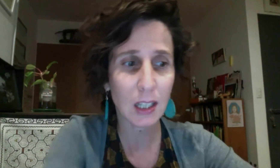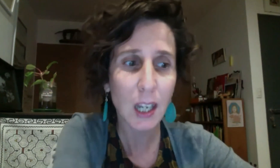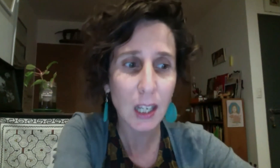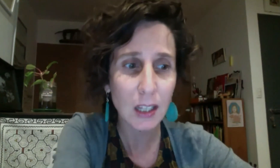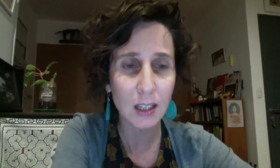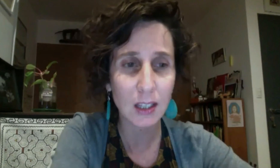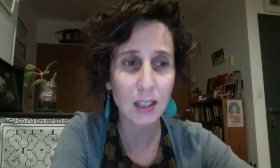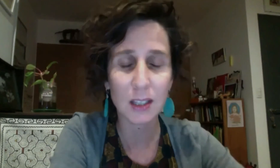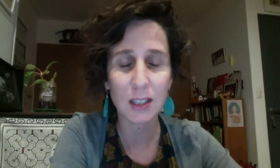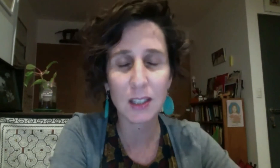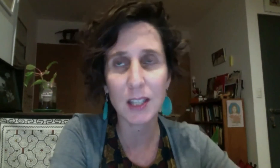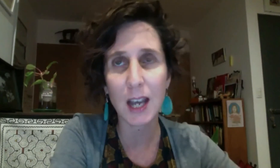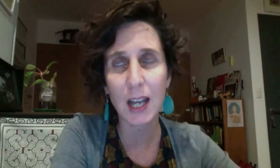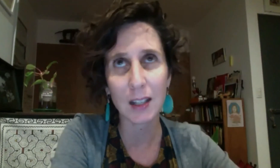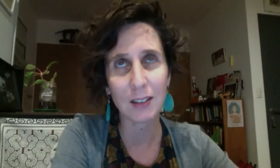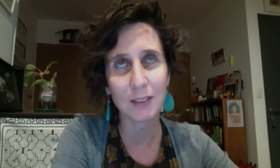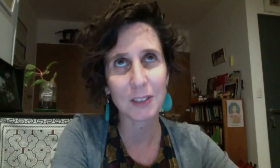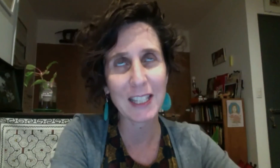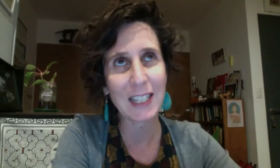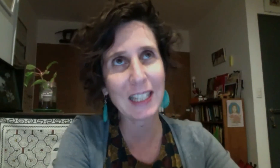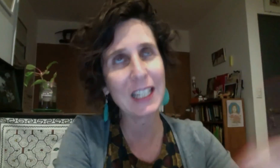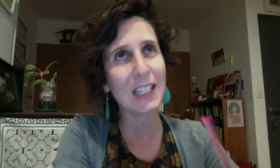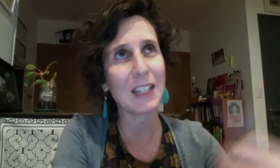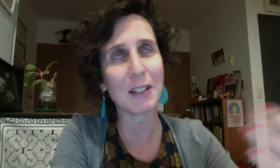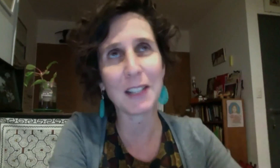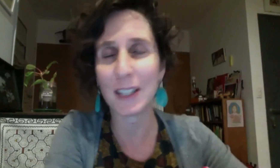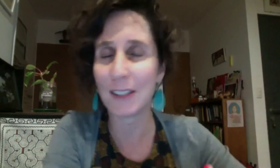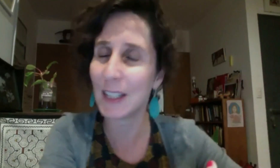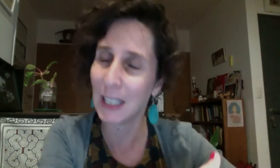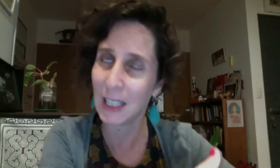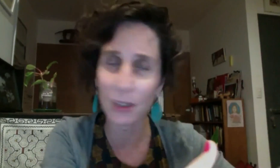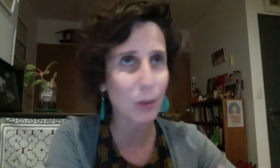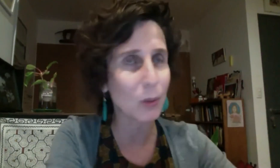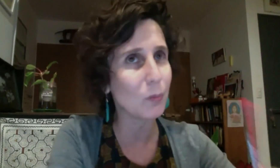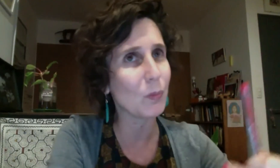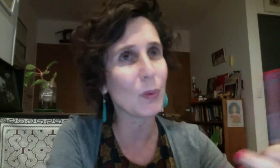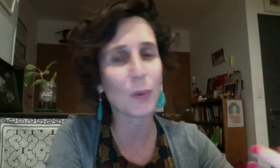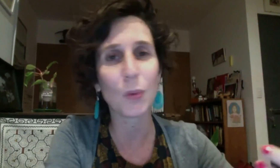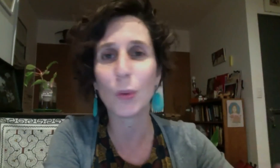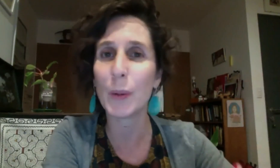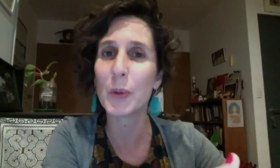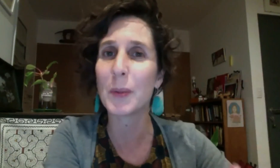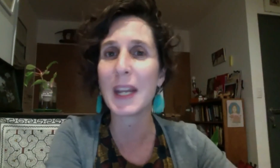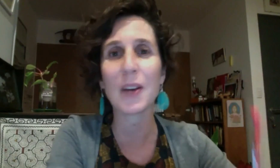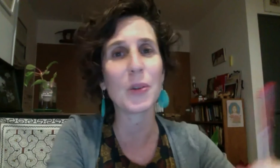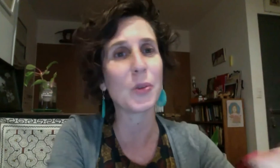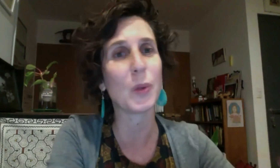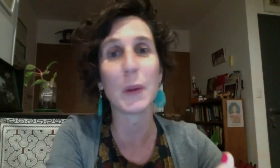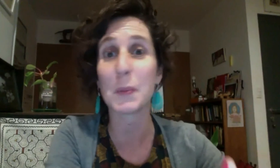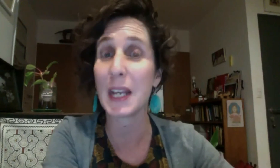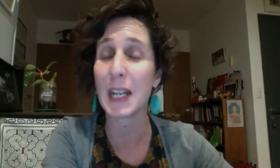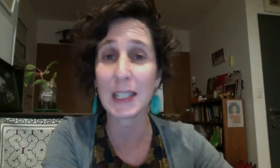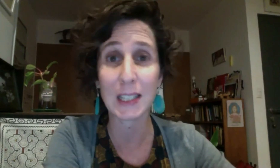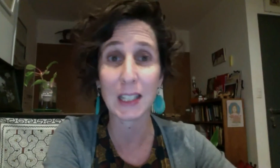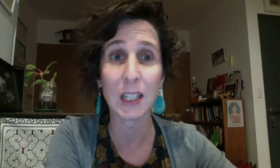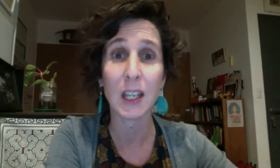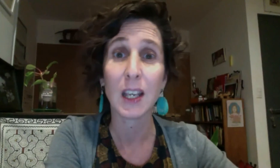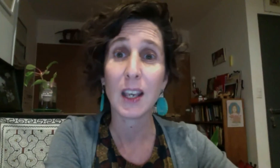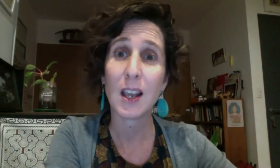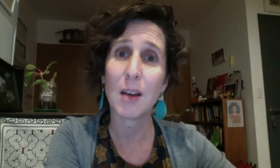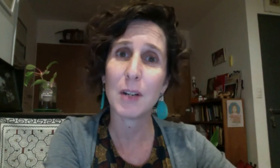tienen ya, o sea, ya tenían y ahora deben de haber adquirido nuevos manejos, nuevas maneras